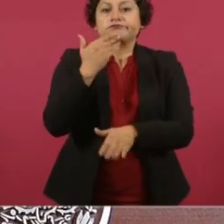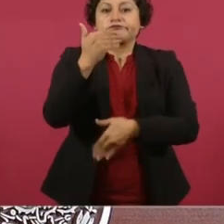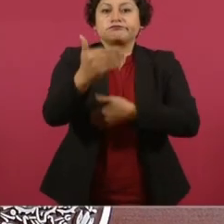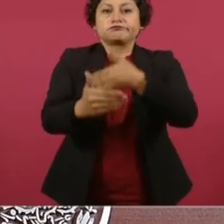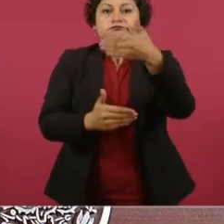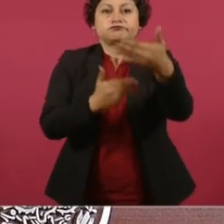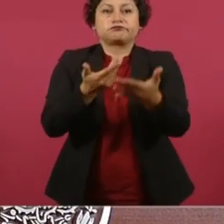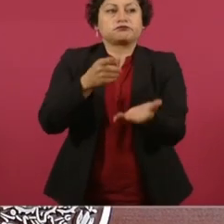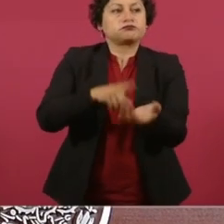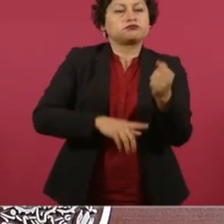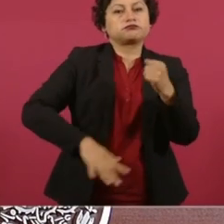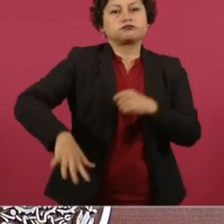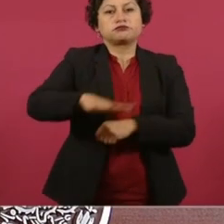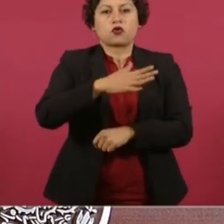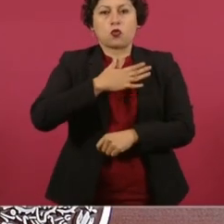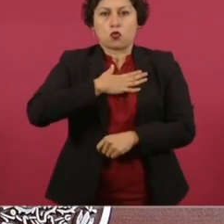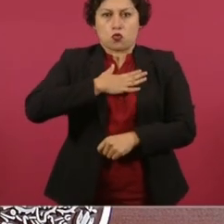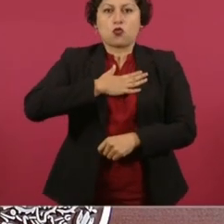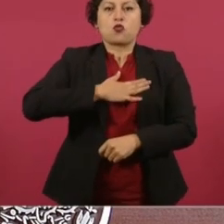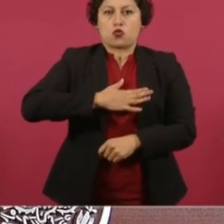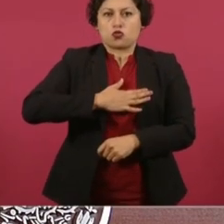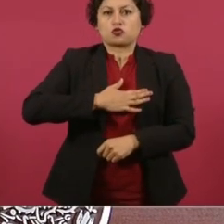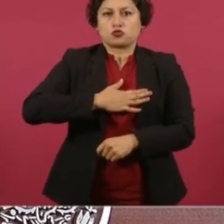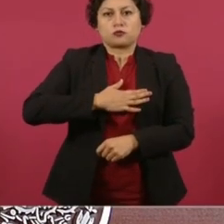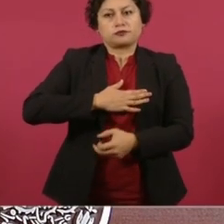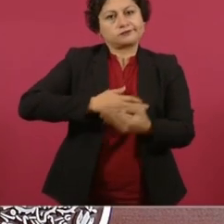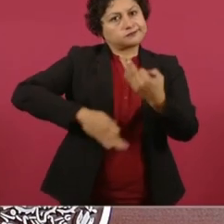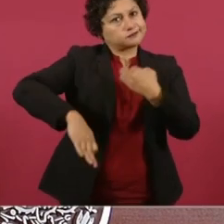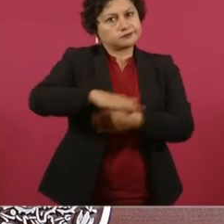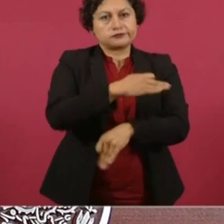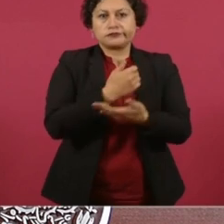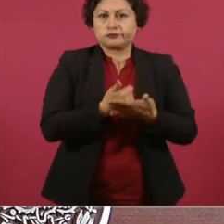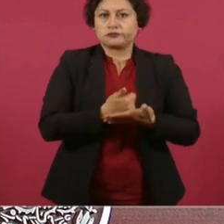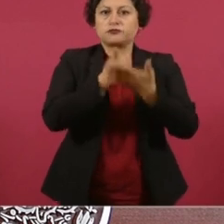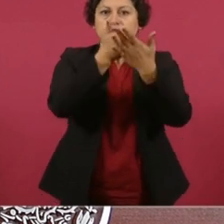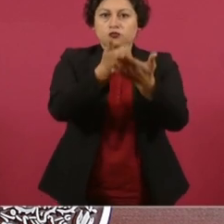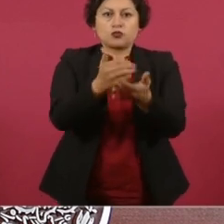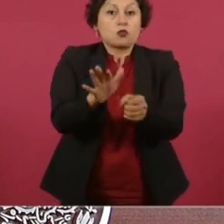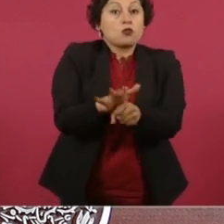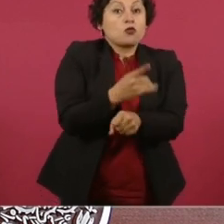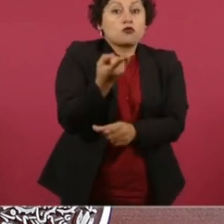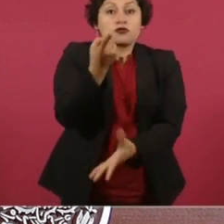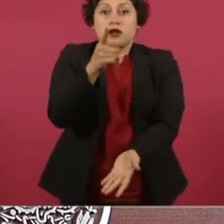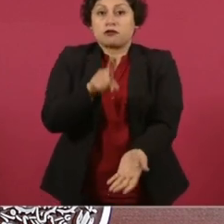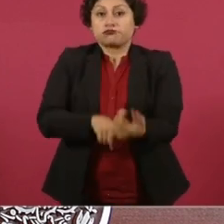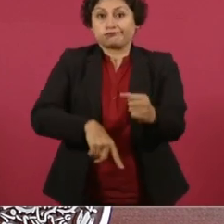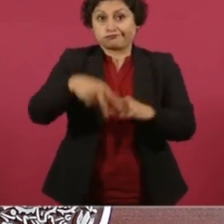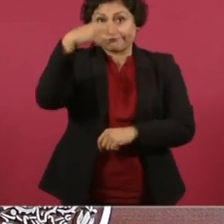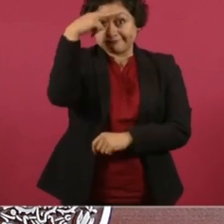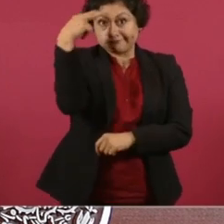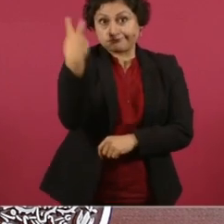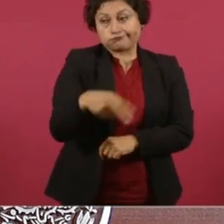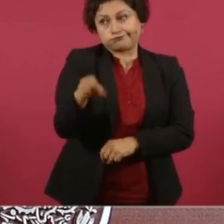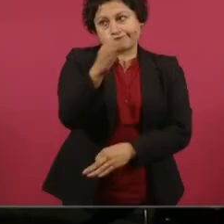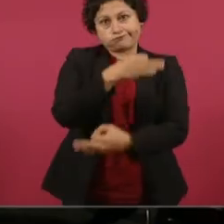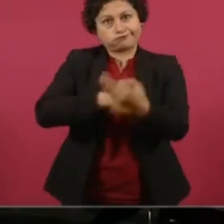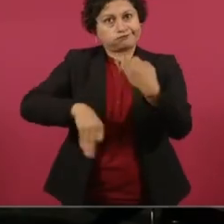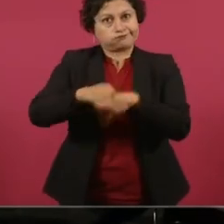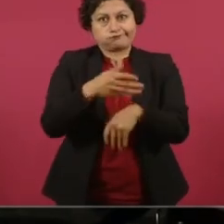ayudar como buenos ciudadanos, y eso es lo que está